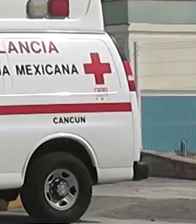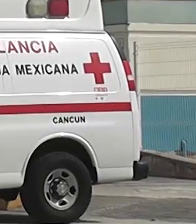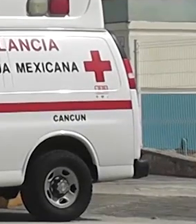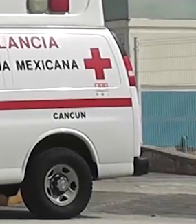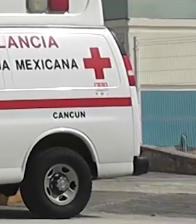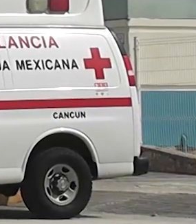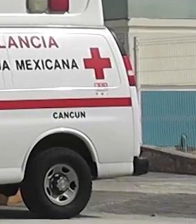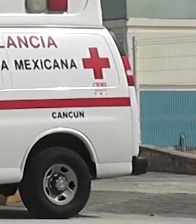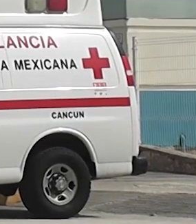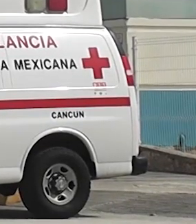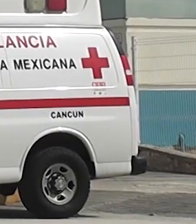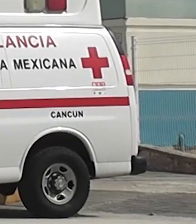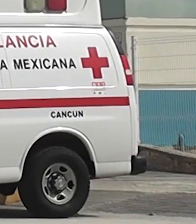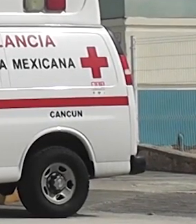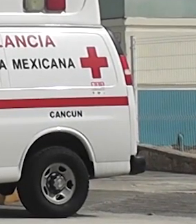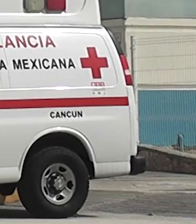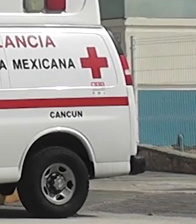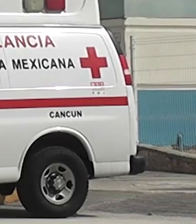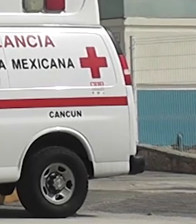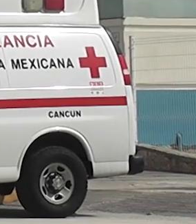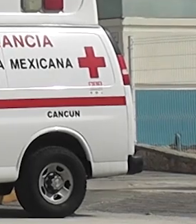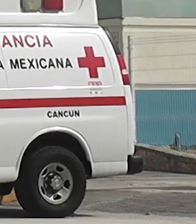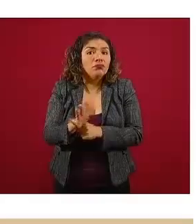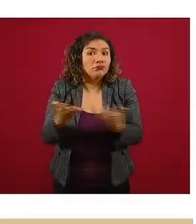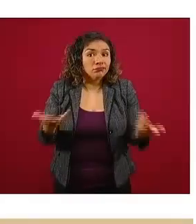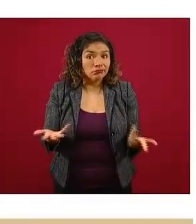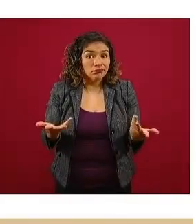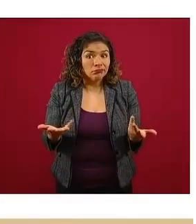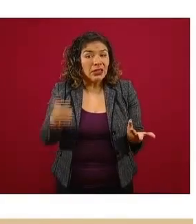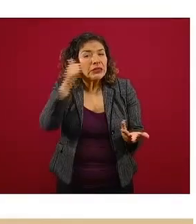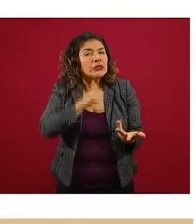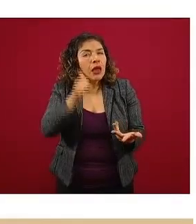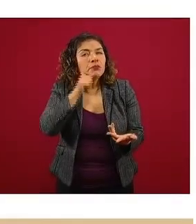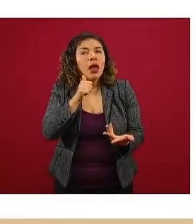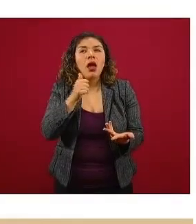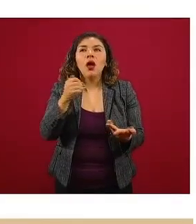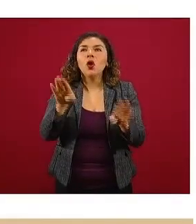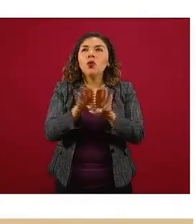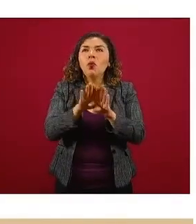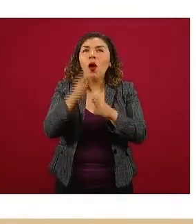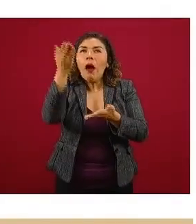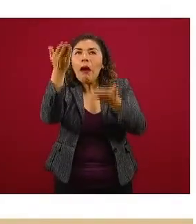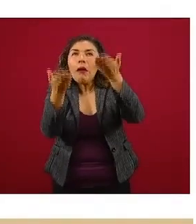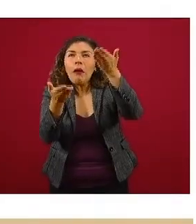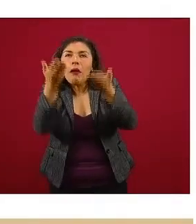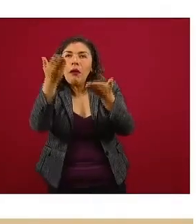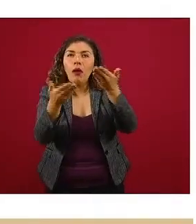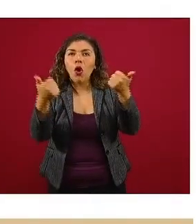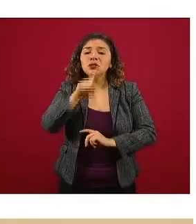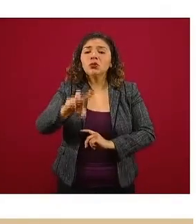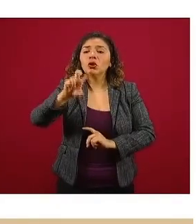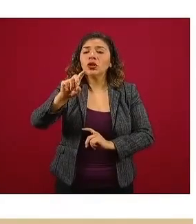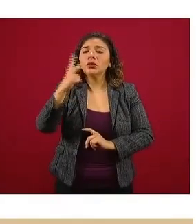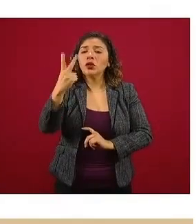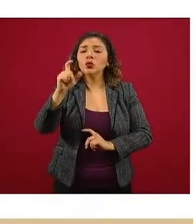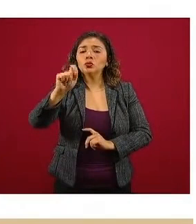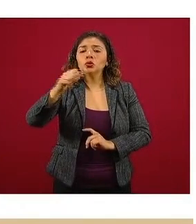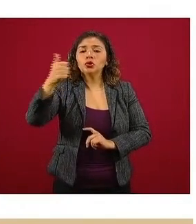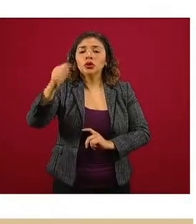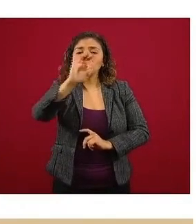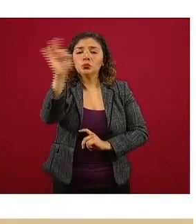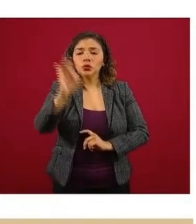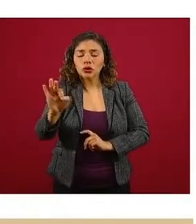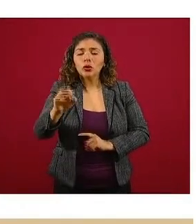A nivel mundial, México se ha colocado como el país número 13 con más defunciones a causa del COVID-19 y el quinto en el continente